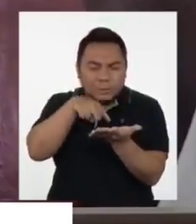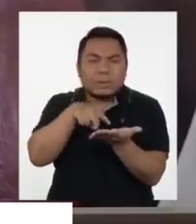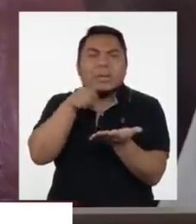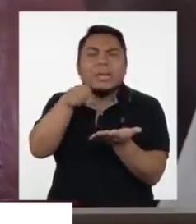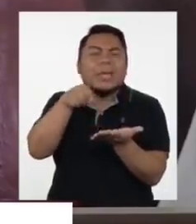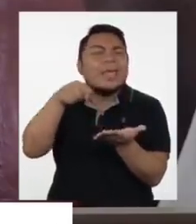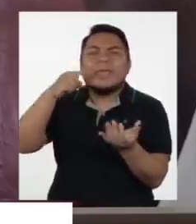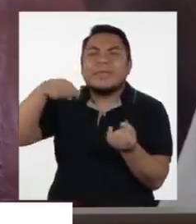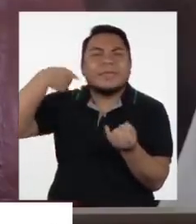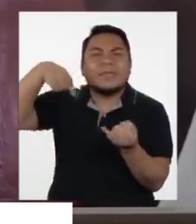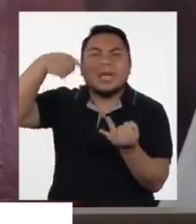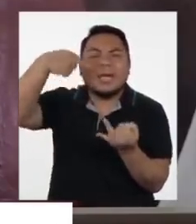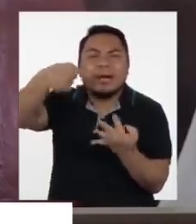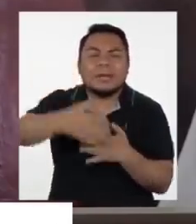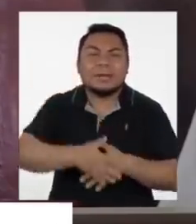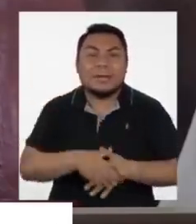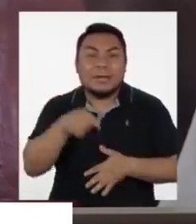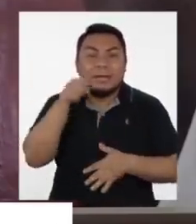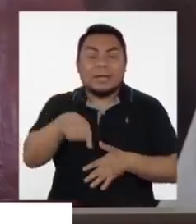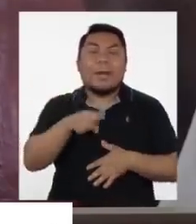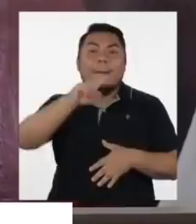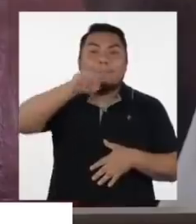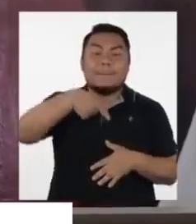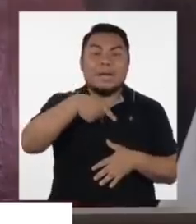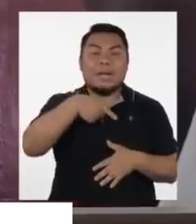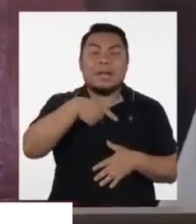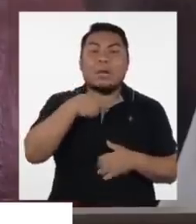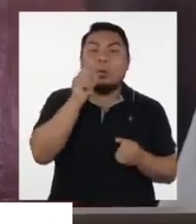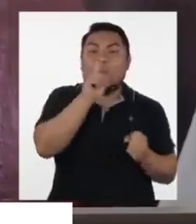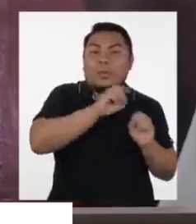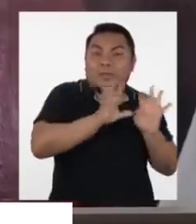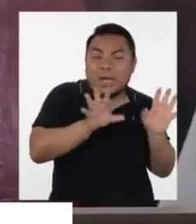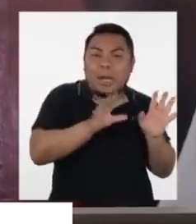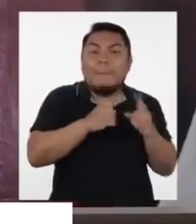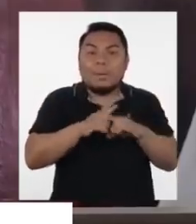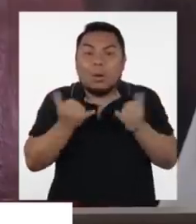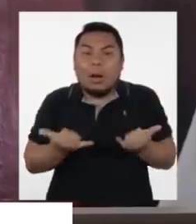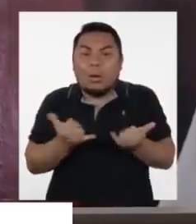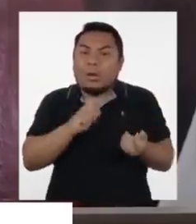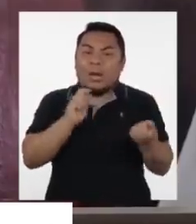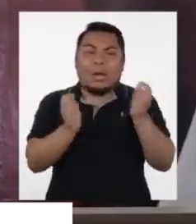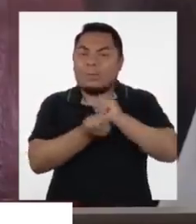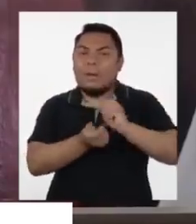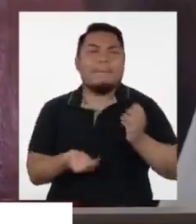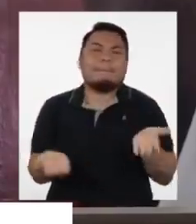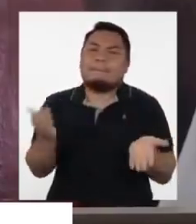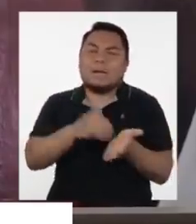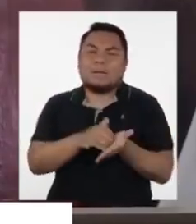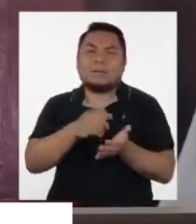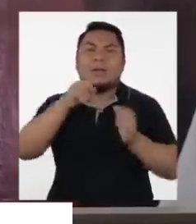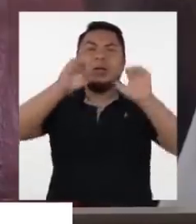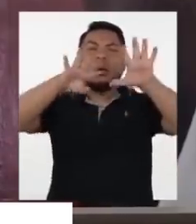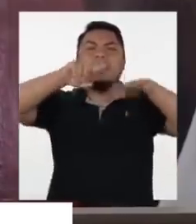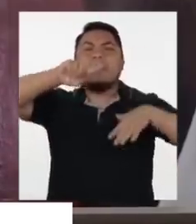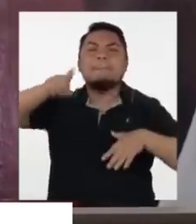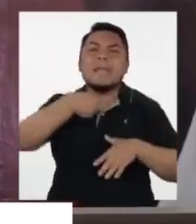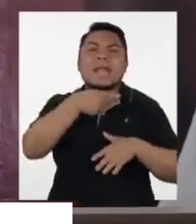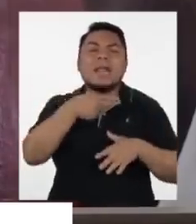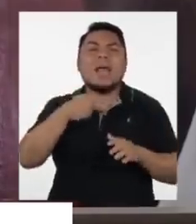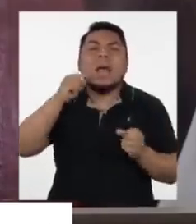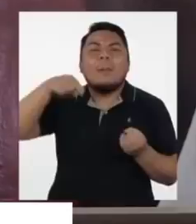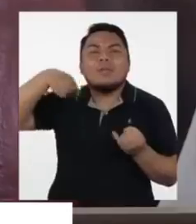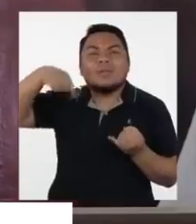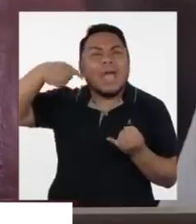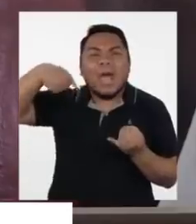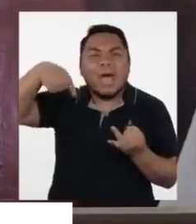tres primeras semanas teníamos mil pruebas por día y ahora tenemos un promedio de nueve mil pruebas diarias